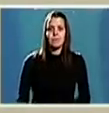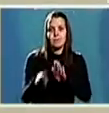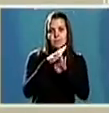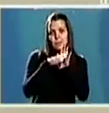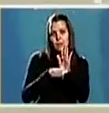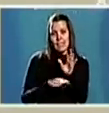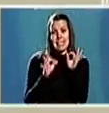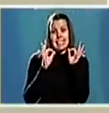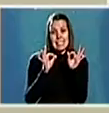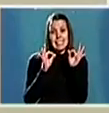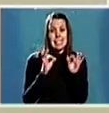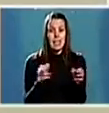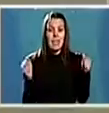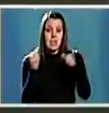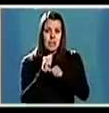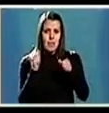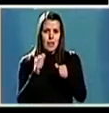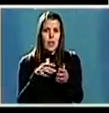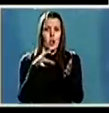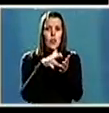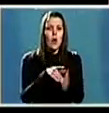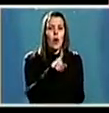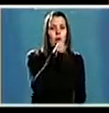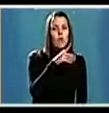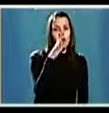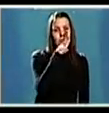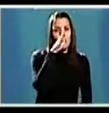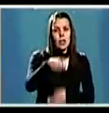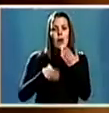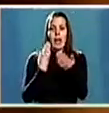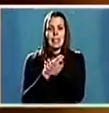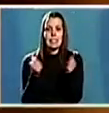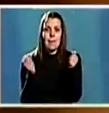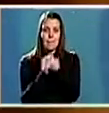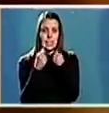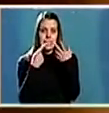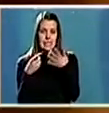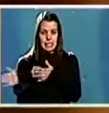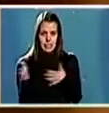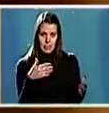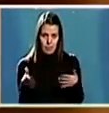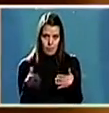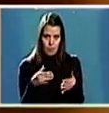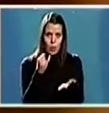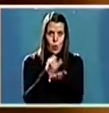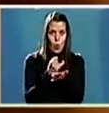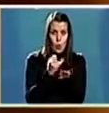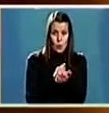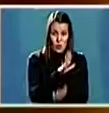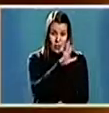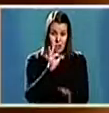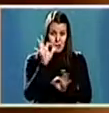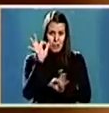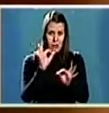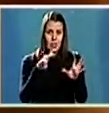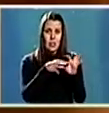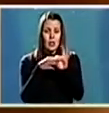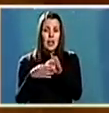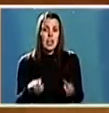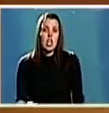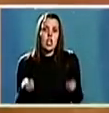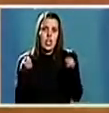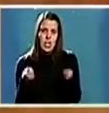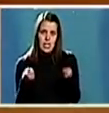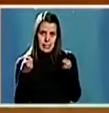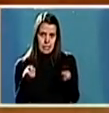A programación de inverno do Central desenvolverase do 1 de febreiro ata o 26 de marzo. A metade das propostas para estes dous meses son de cestería. A primeira sobre